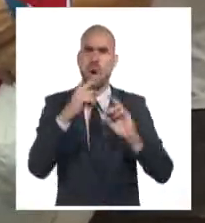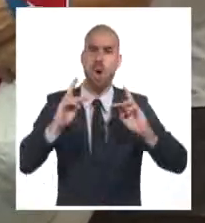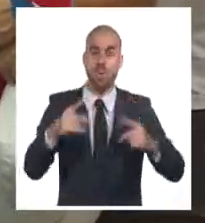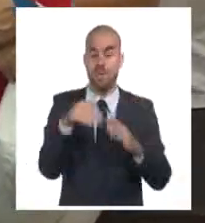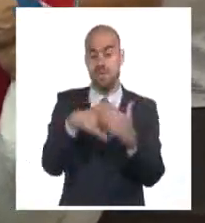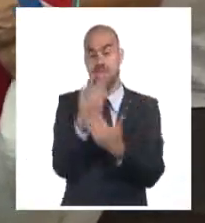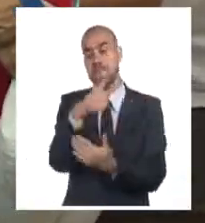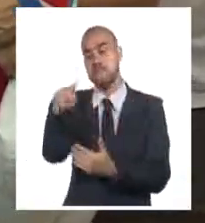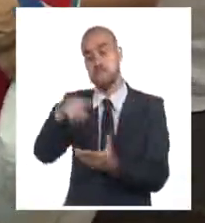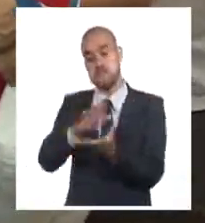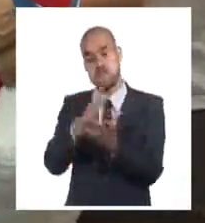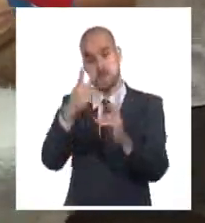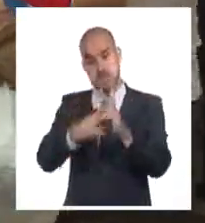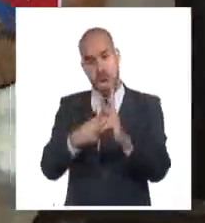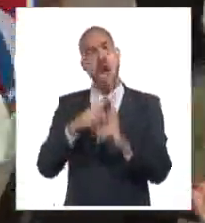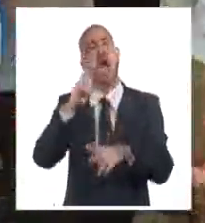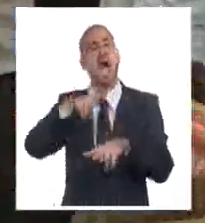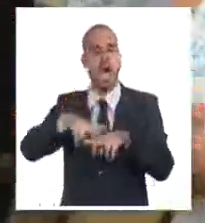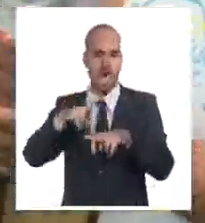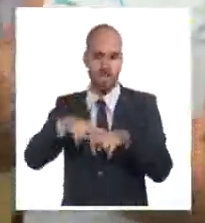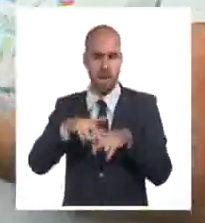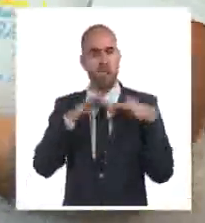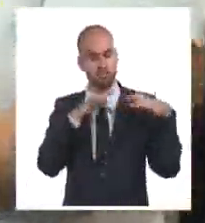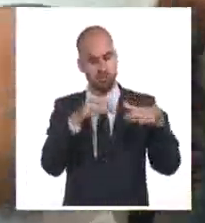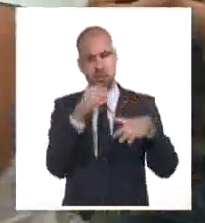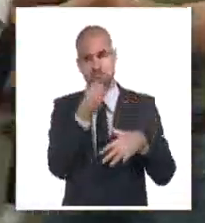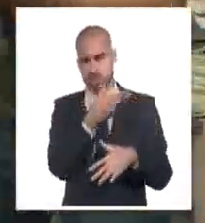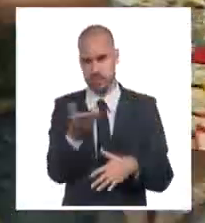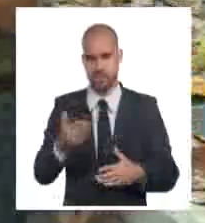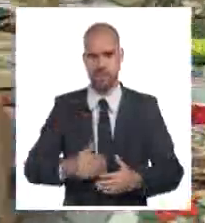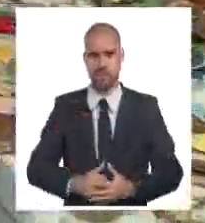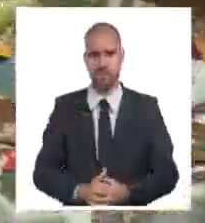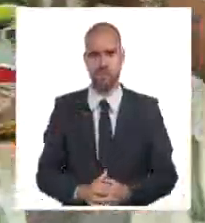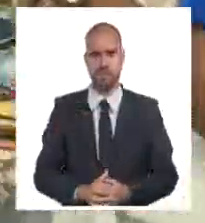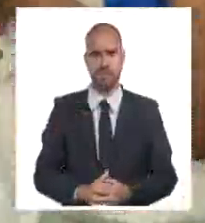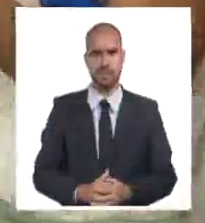primero de mayo en La Habana. Cristina Escobar, Sistema Informativo de la Televisión Cubana.